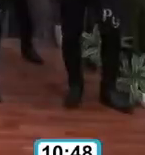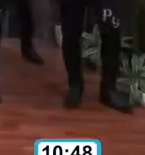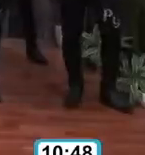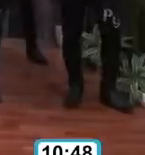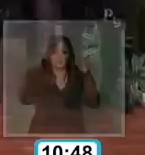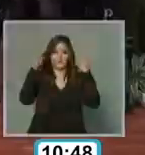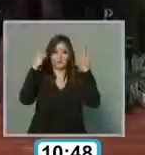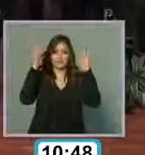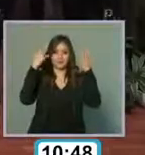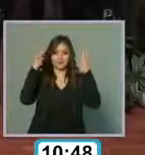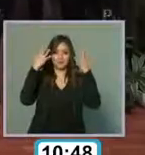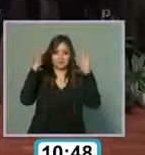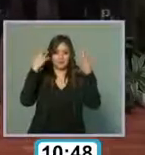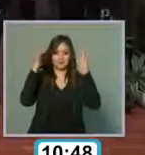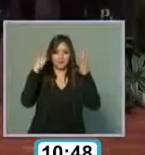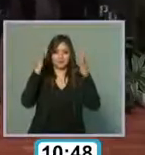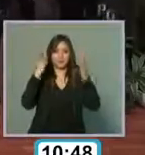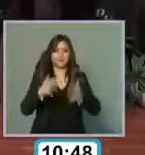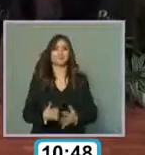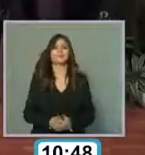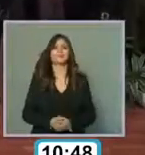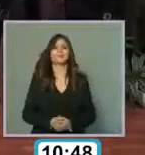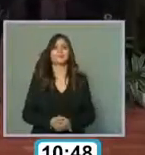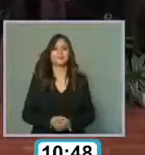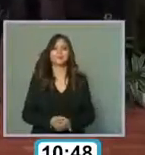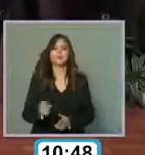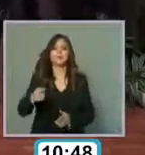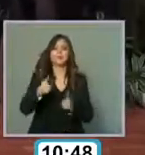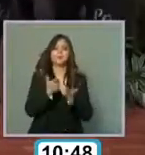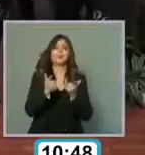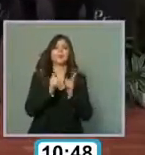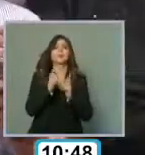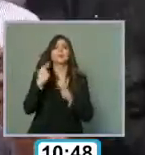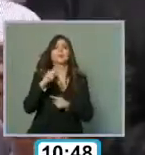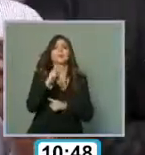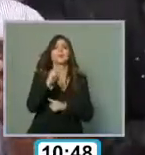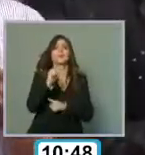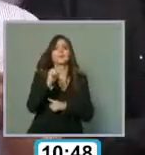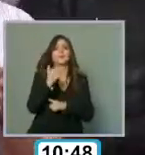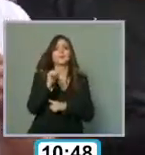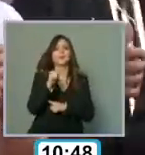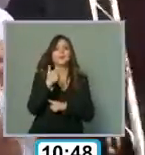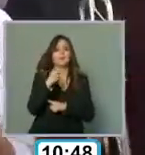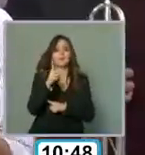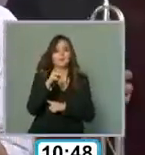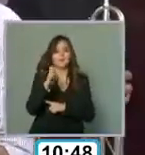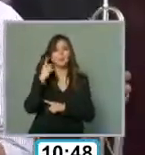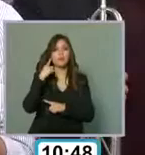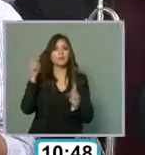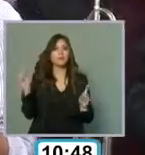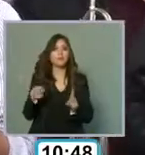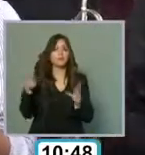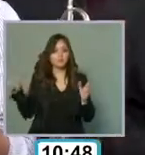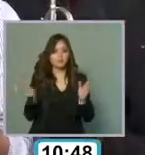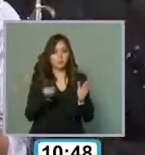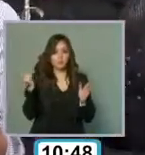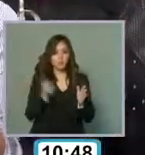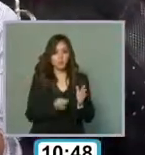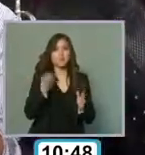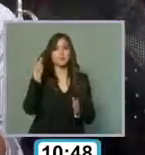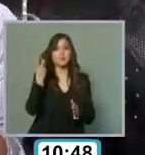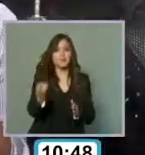¡Venga, banda Playa Grande! Muy bien, disfrutando de música de tambora. Y bueno, este tema que acaban de escuchar es